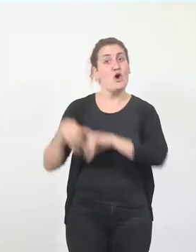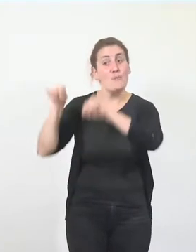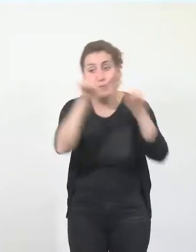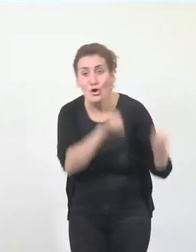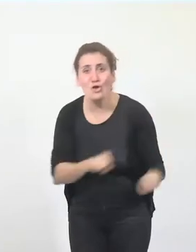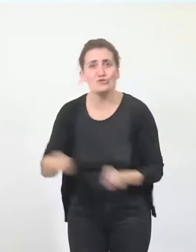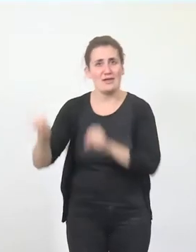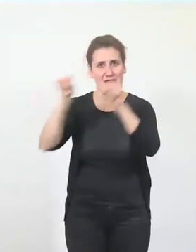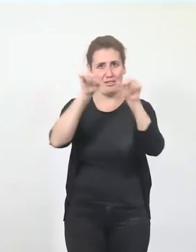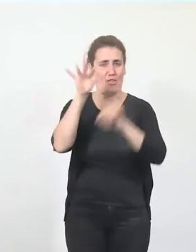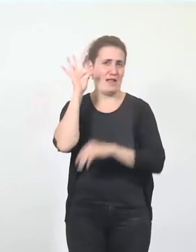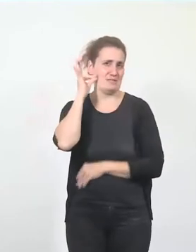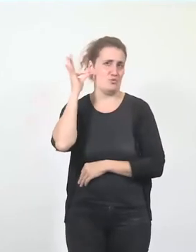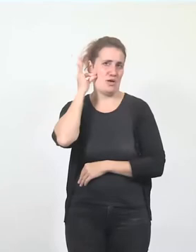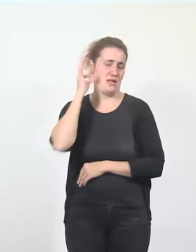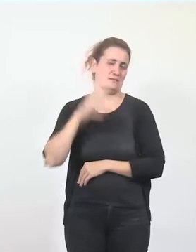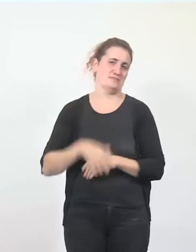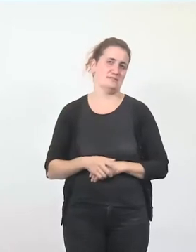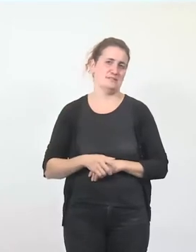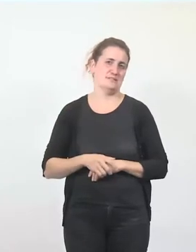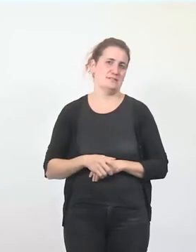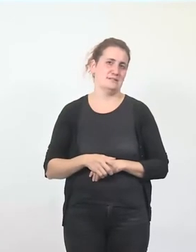de las mujeres.